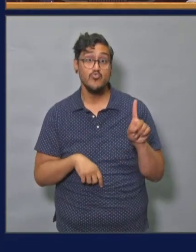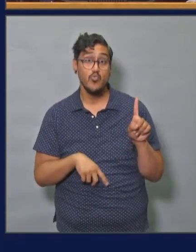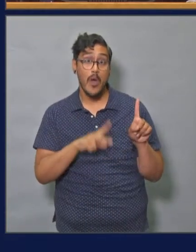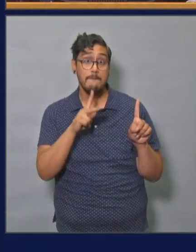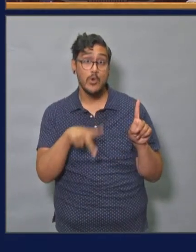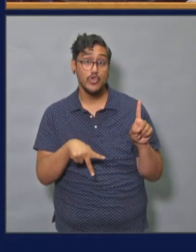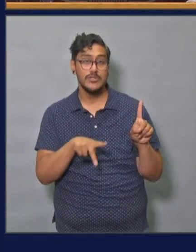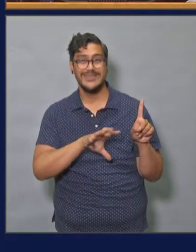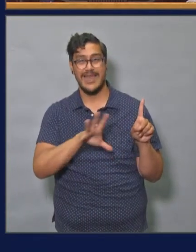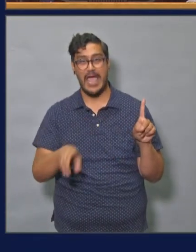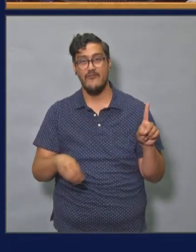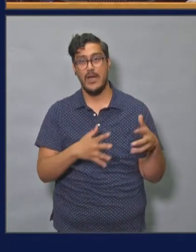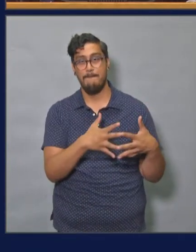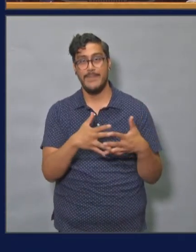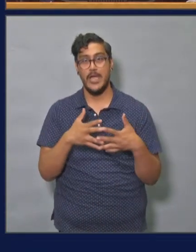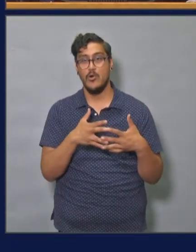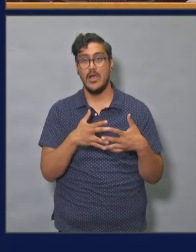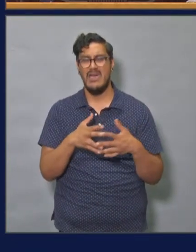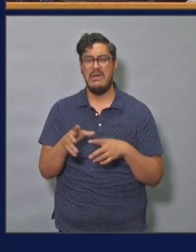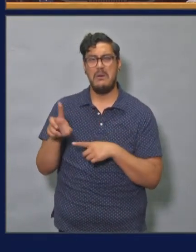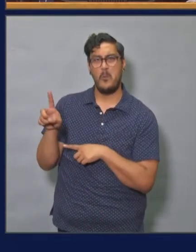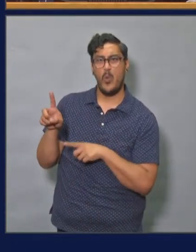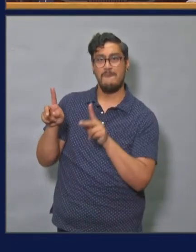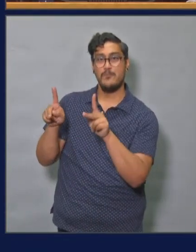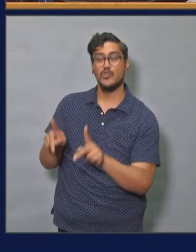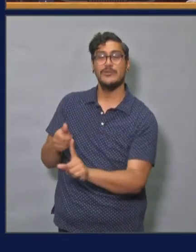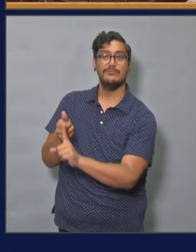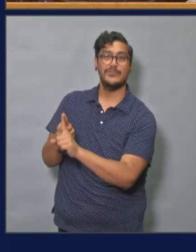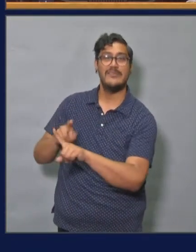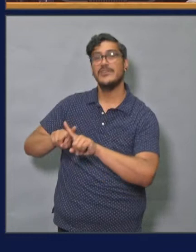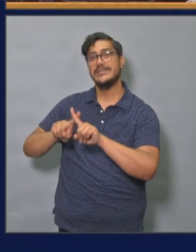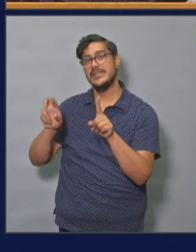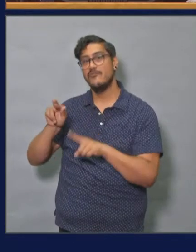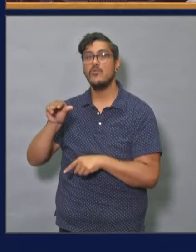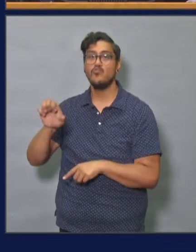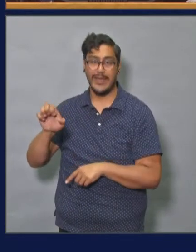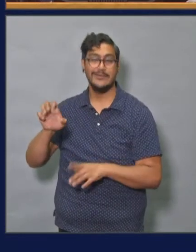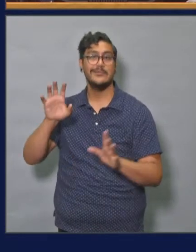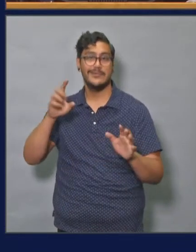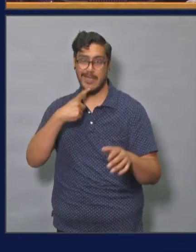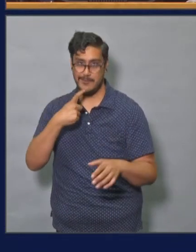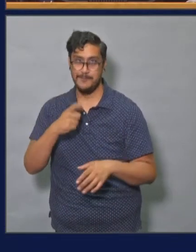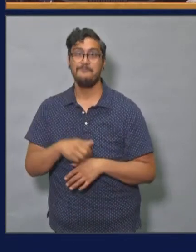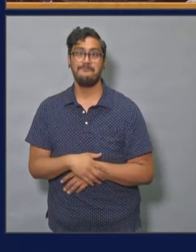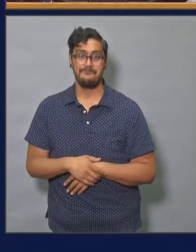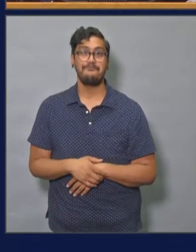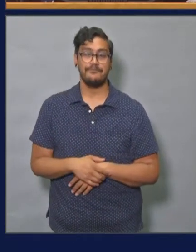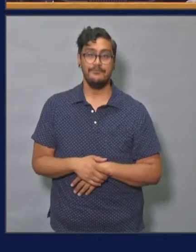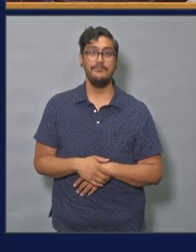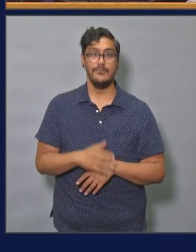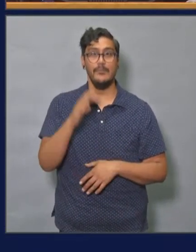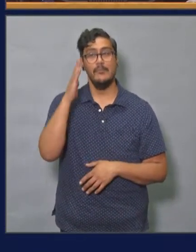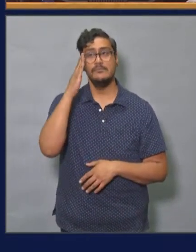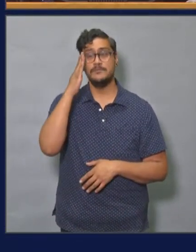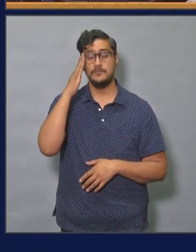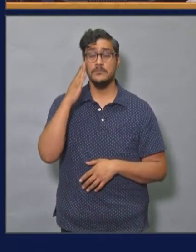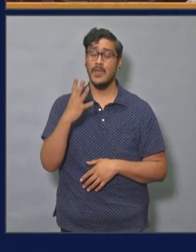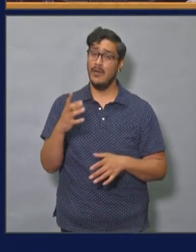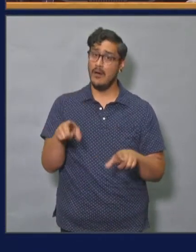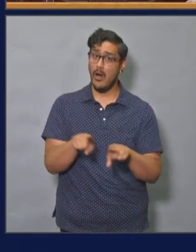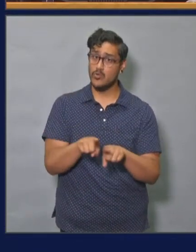era afroamericano y una persona se identificaba con otra raza. También queremos darle